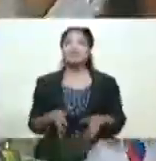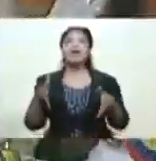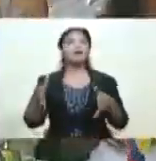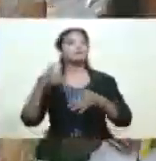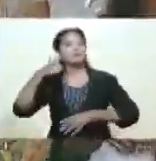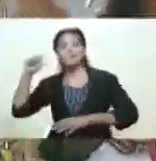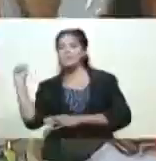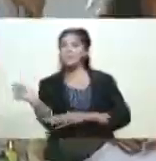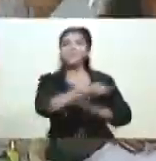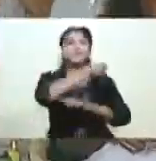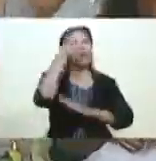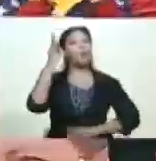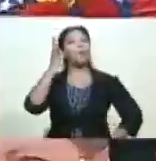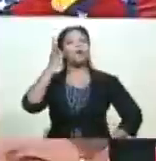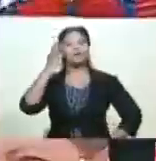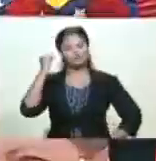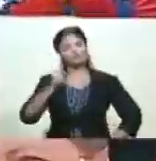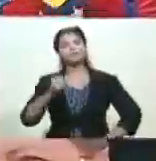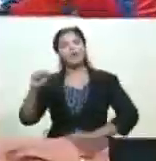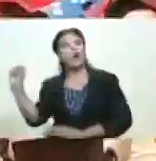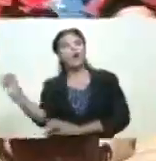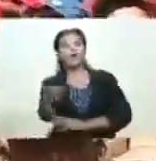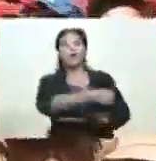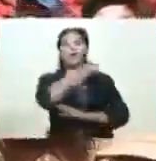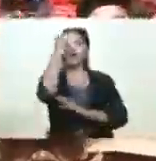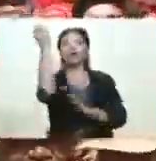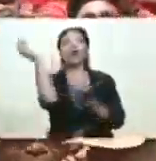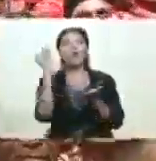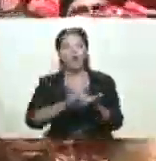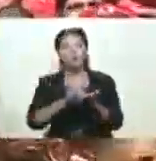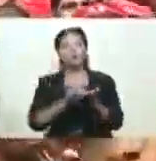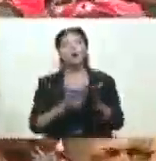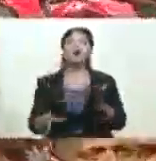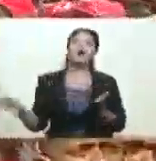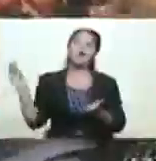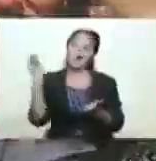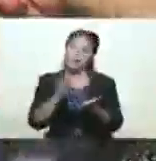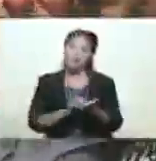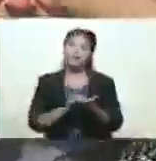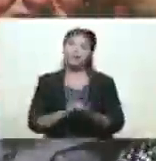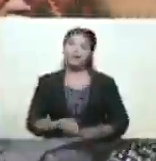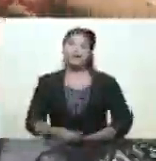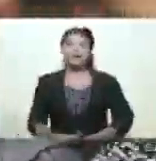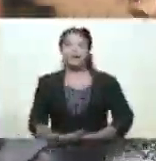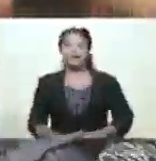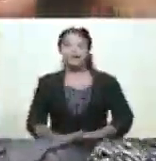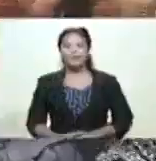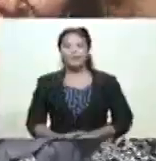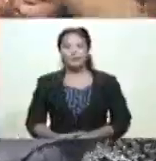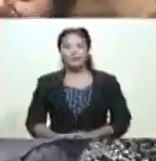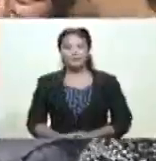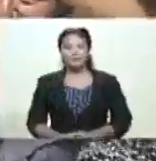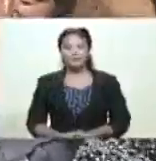¡Ganaron las mujeres una vez más! ¡Otra vez! ¡Otra vez!